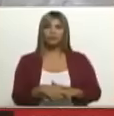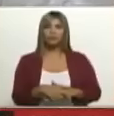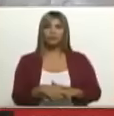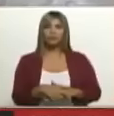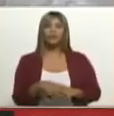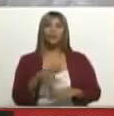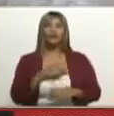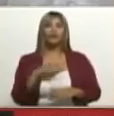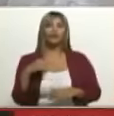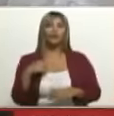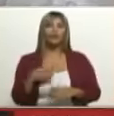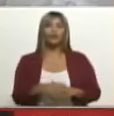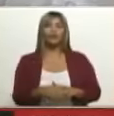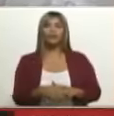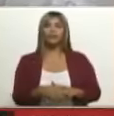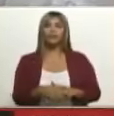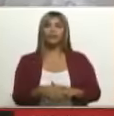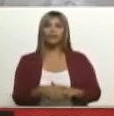Nosotros,